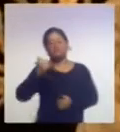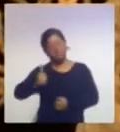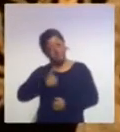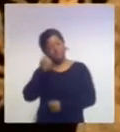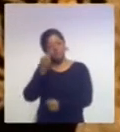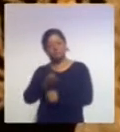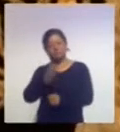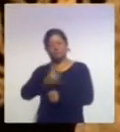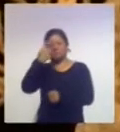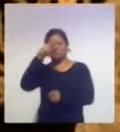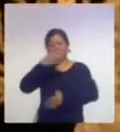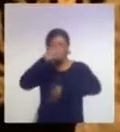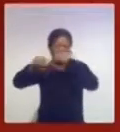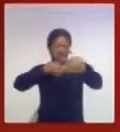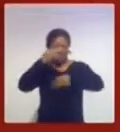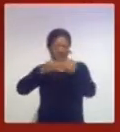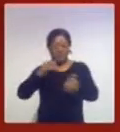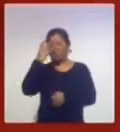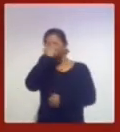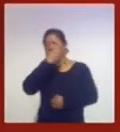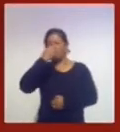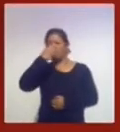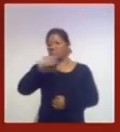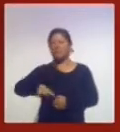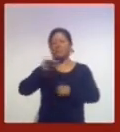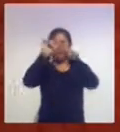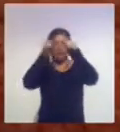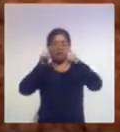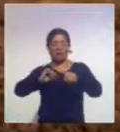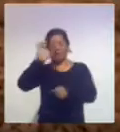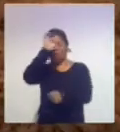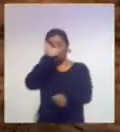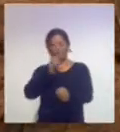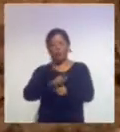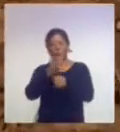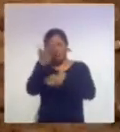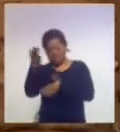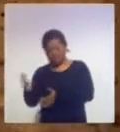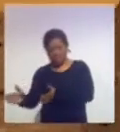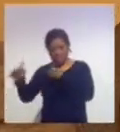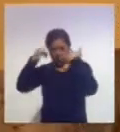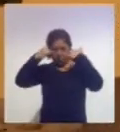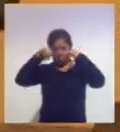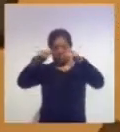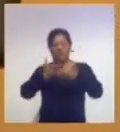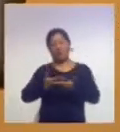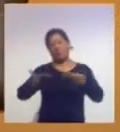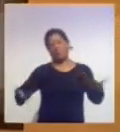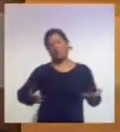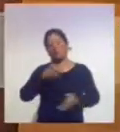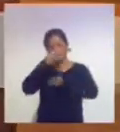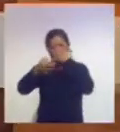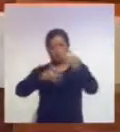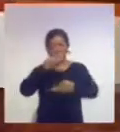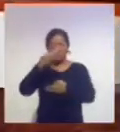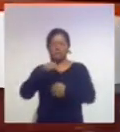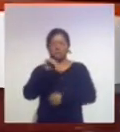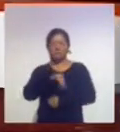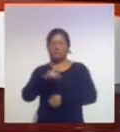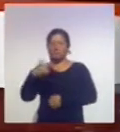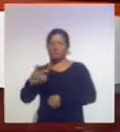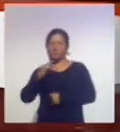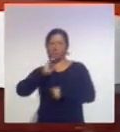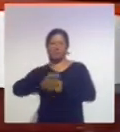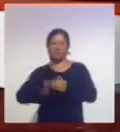la belleza, arte y cultura del toreo. Para Ahora Noticias, Marian Gómez.